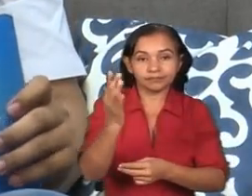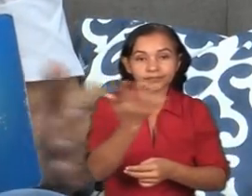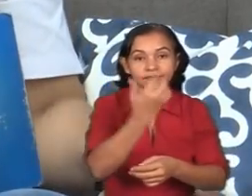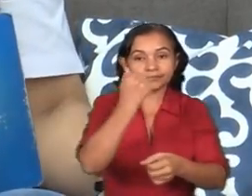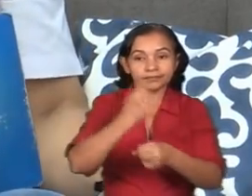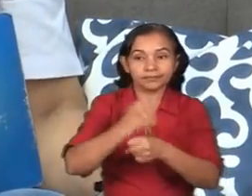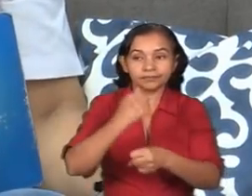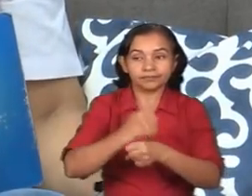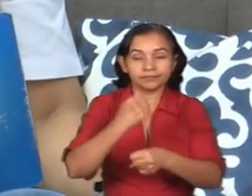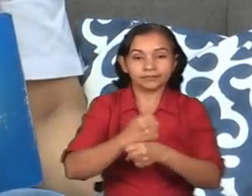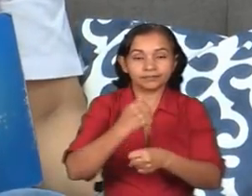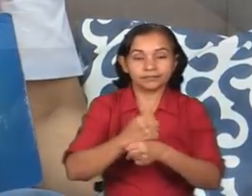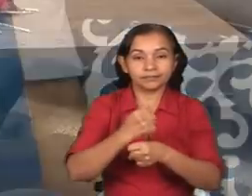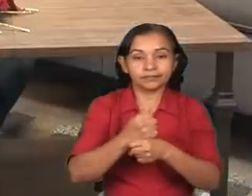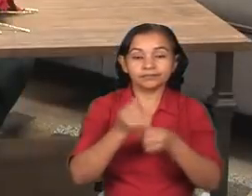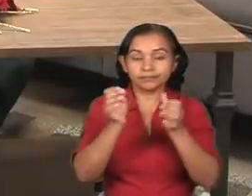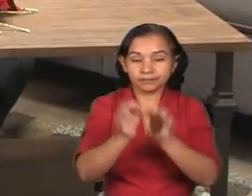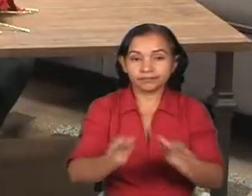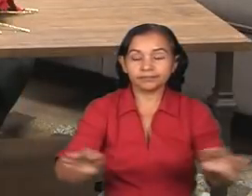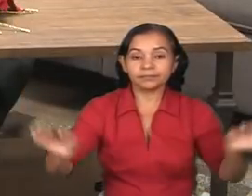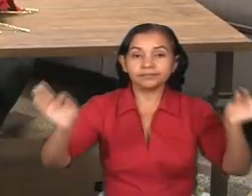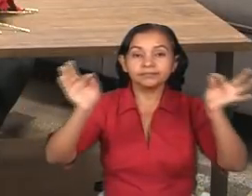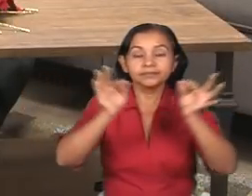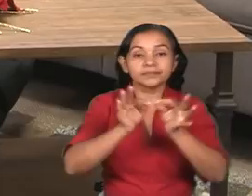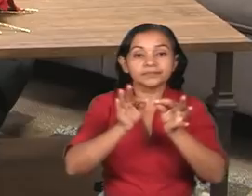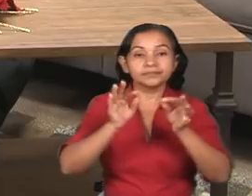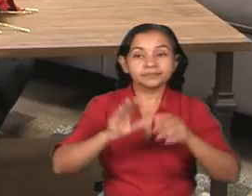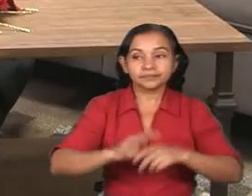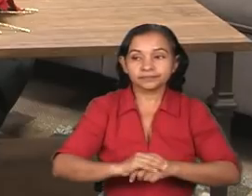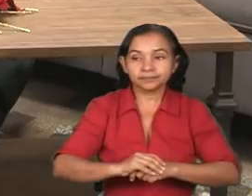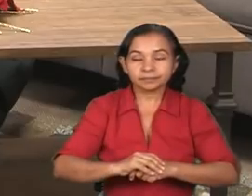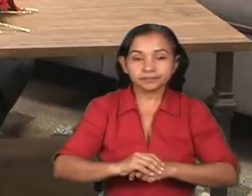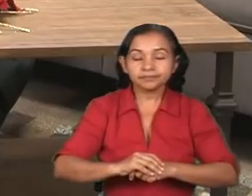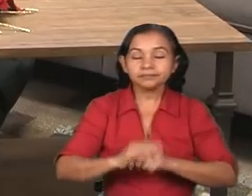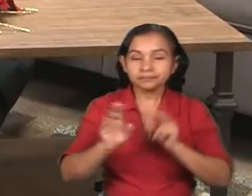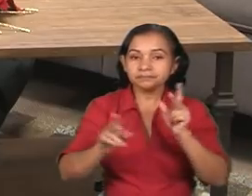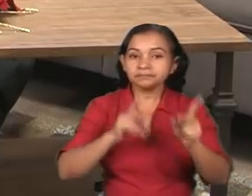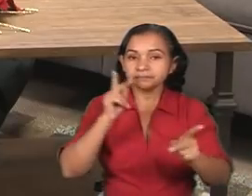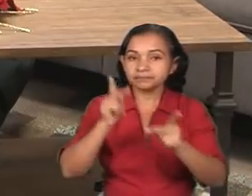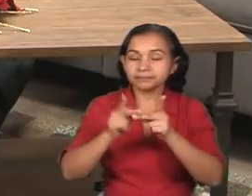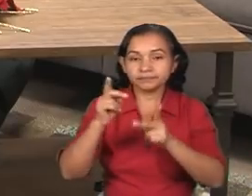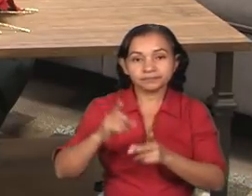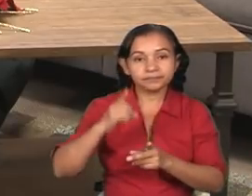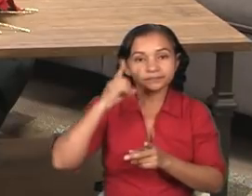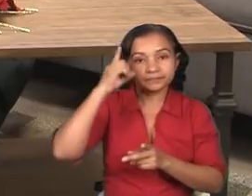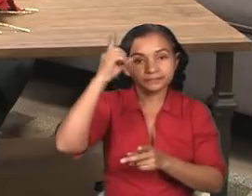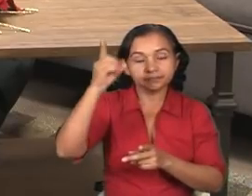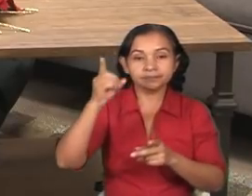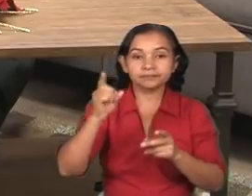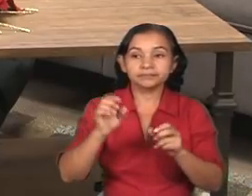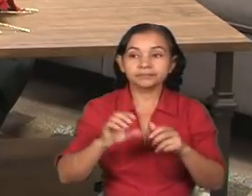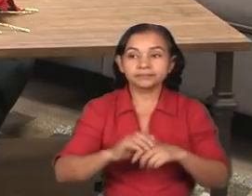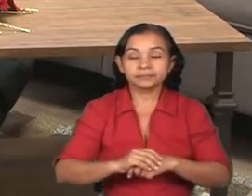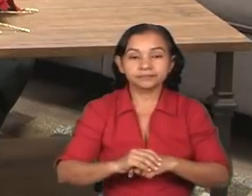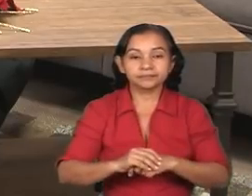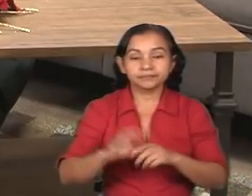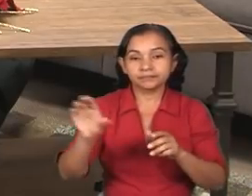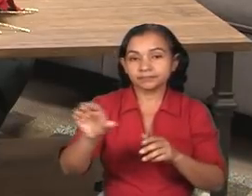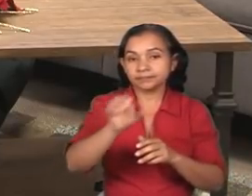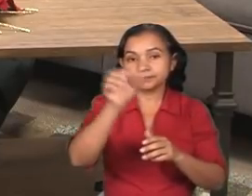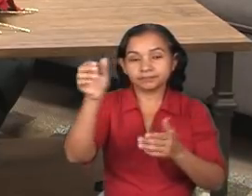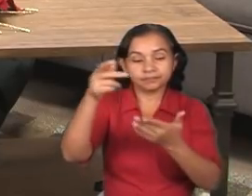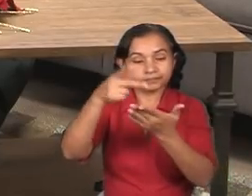desarrollan. Eso es importante y fundamental. Exacto, lograr el desarrollo integral. Compañero, ¿qué otros